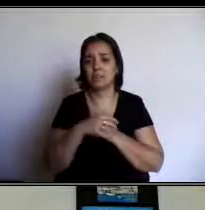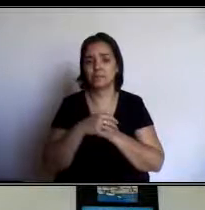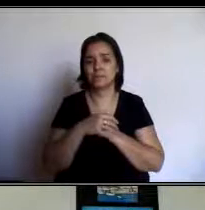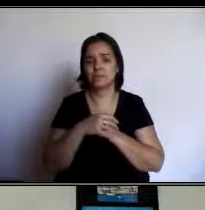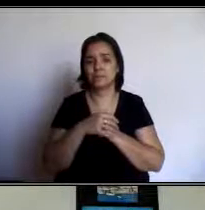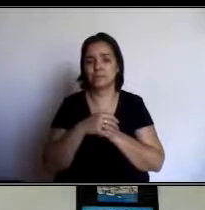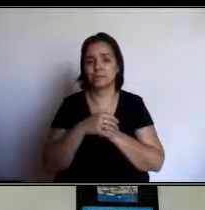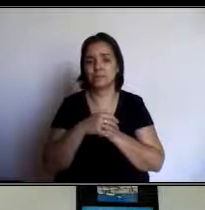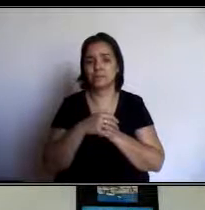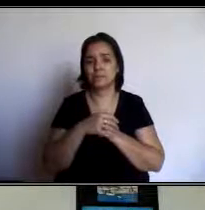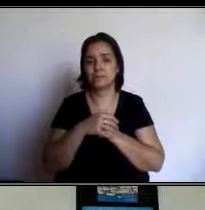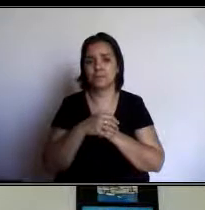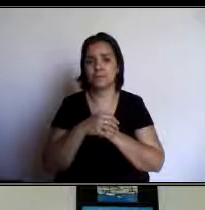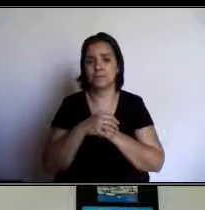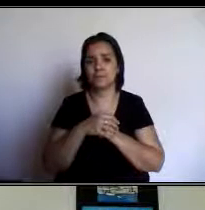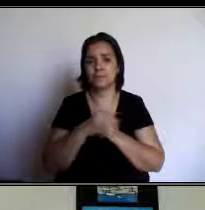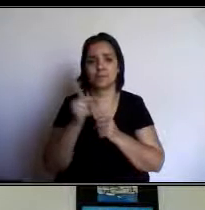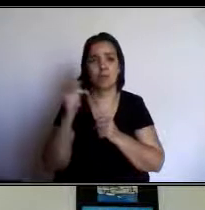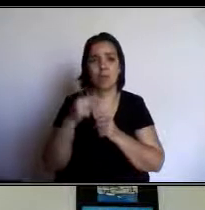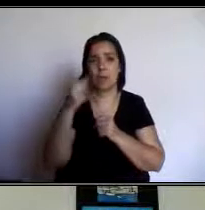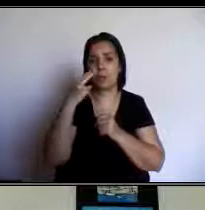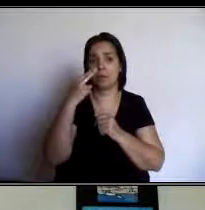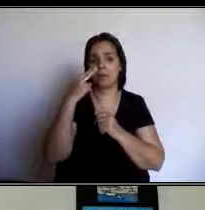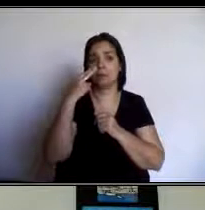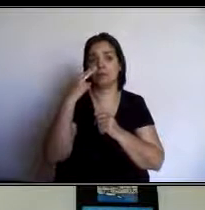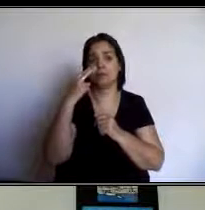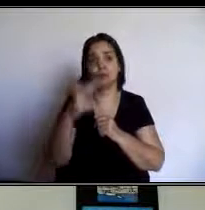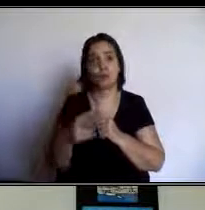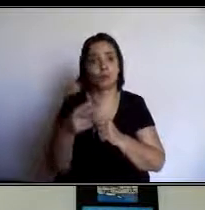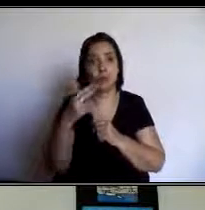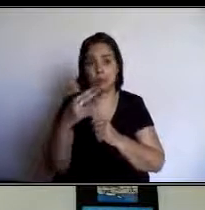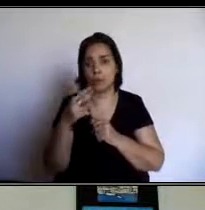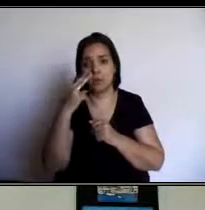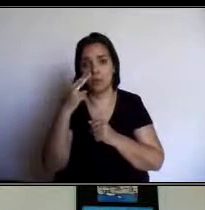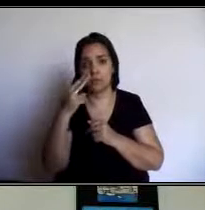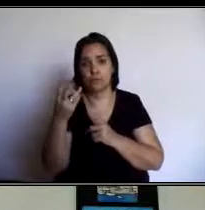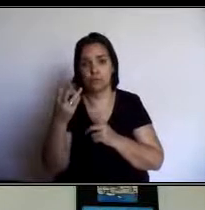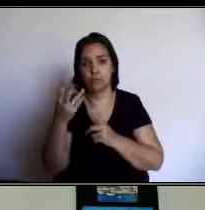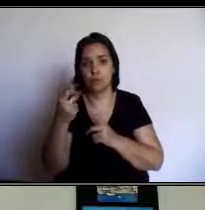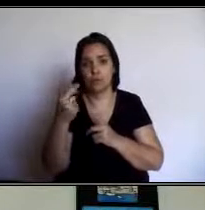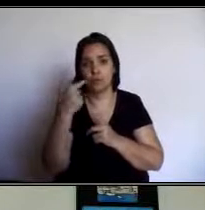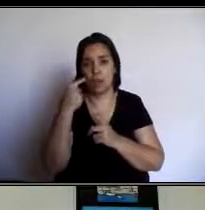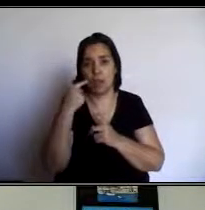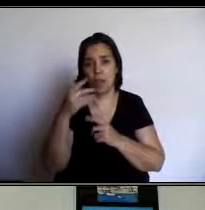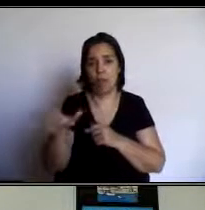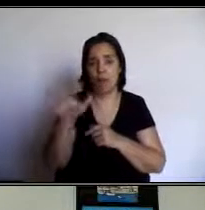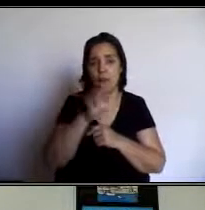a que no se perciba por parte de lo local,